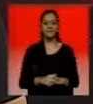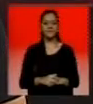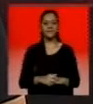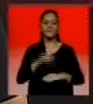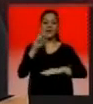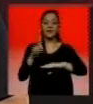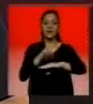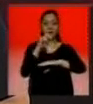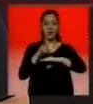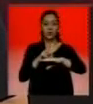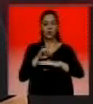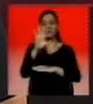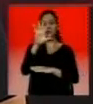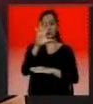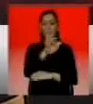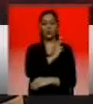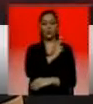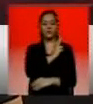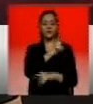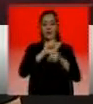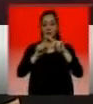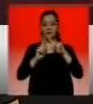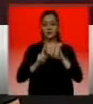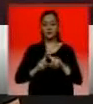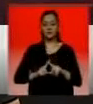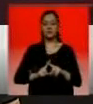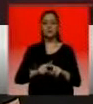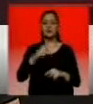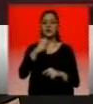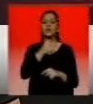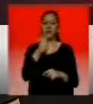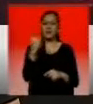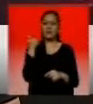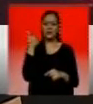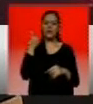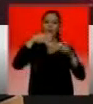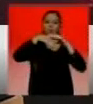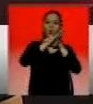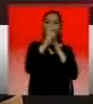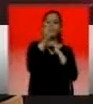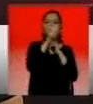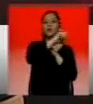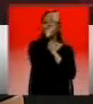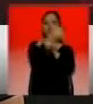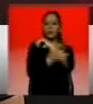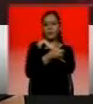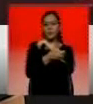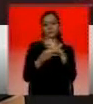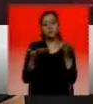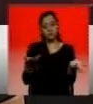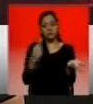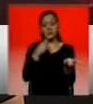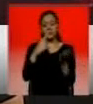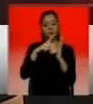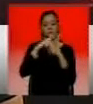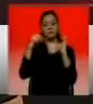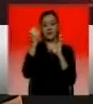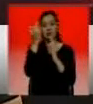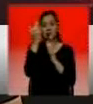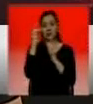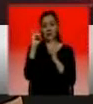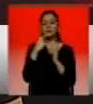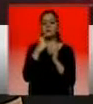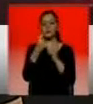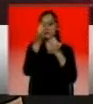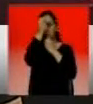Y los directivos de 5 universidades particulares tienen patrimonio en paraísos fiscales, así lo aseguró el director del Servicio de Rentas Internas. Al